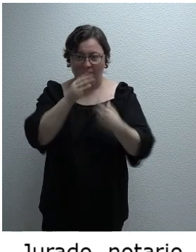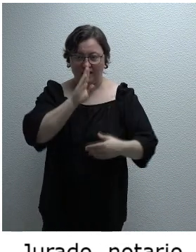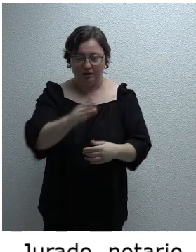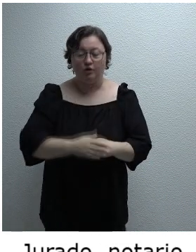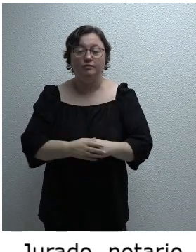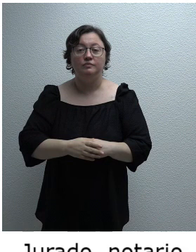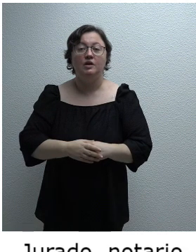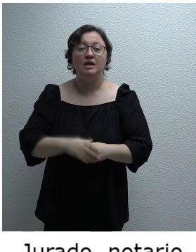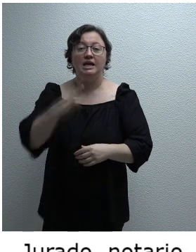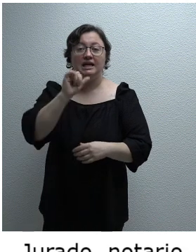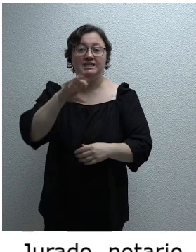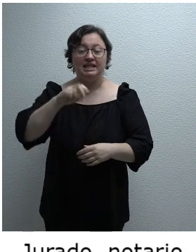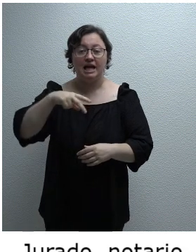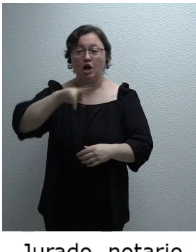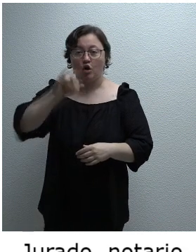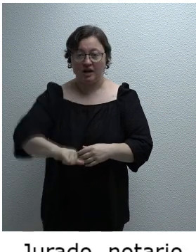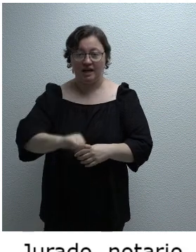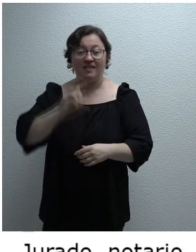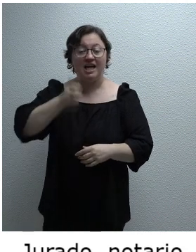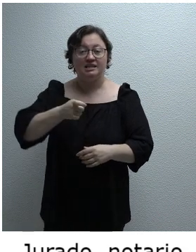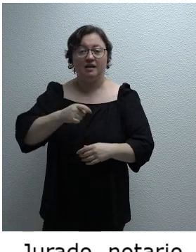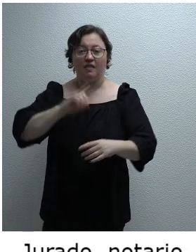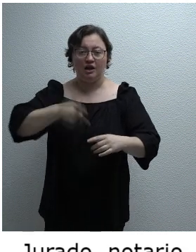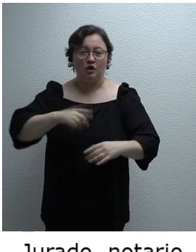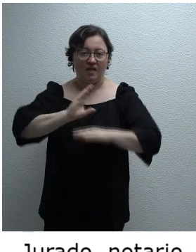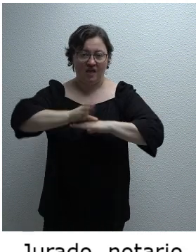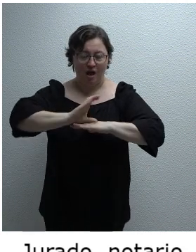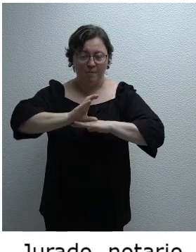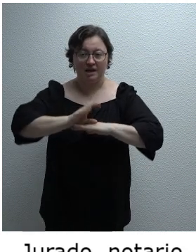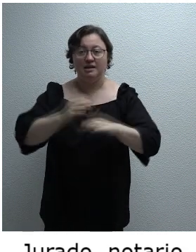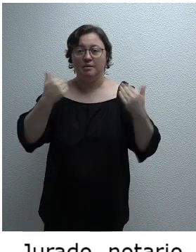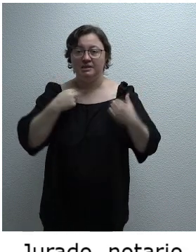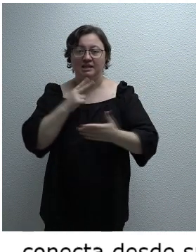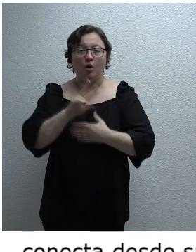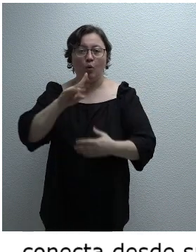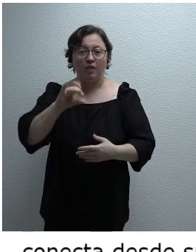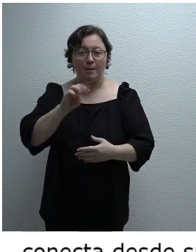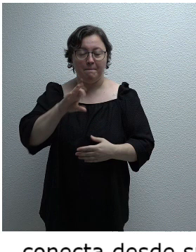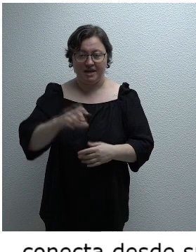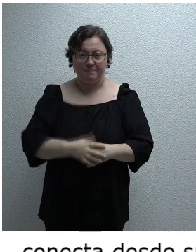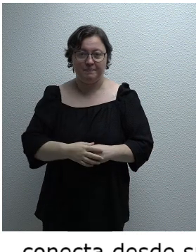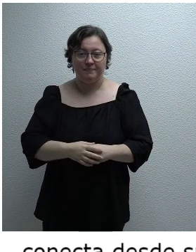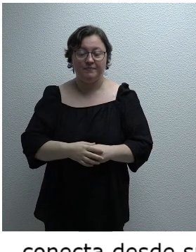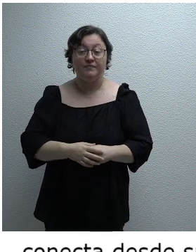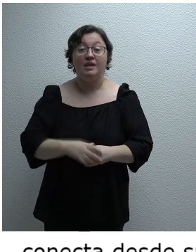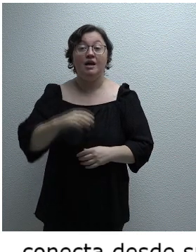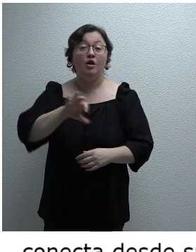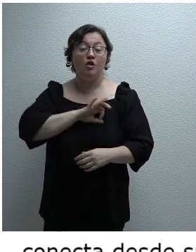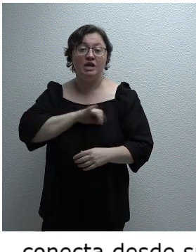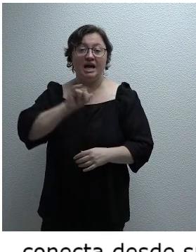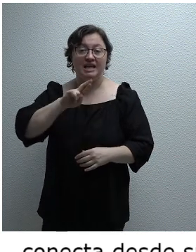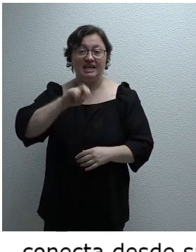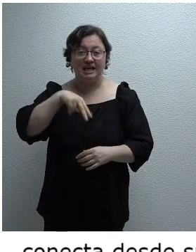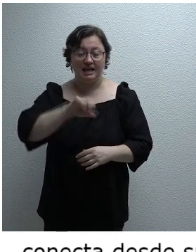Cristina Rodríguez Porrero, antigua directora del CEAPAT y representante de la UDP, Unión Democrática de Pensionistas, y doña Irene